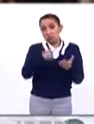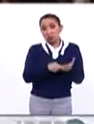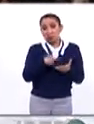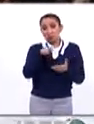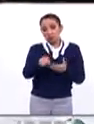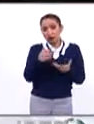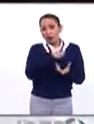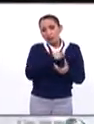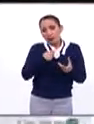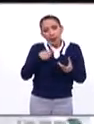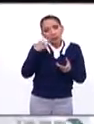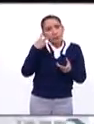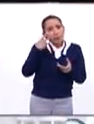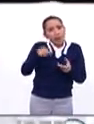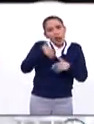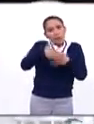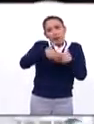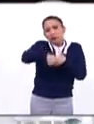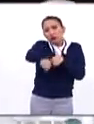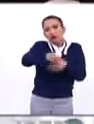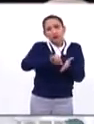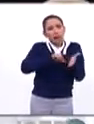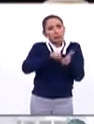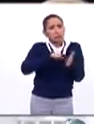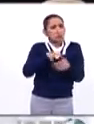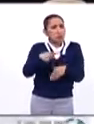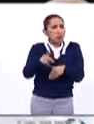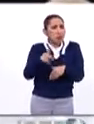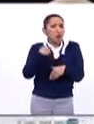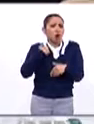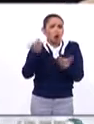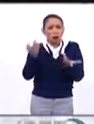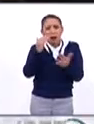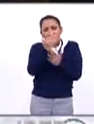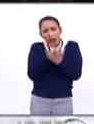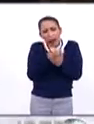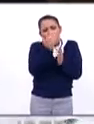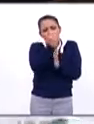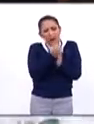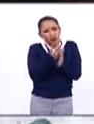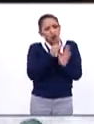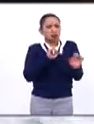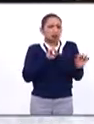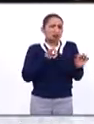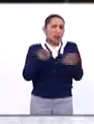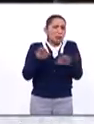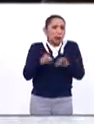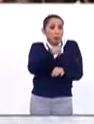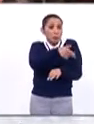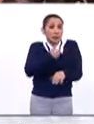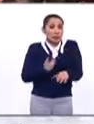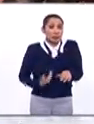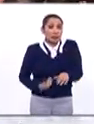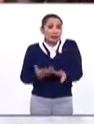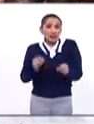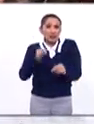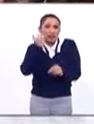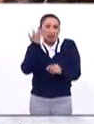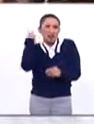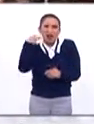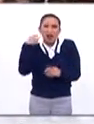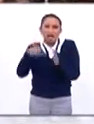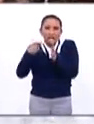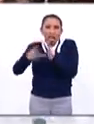que se tendría que ver en los próximos meses, pero sí le va a quitar un poco de dinamismo el hecho que el presidente no quiera